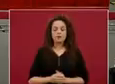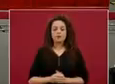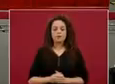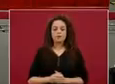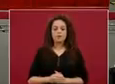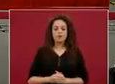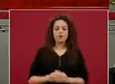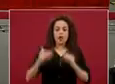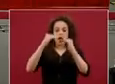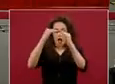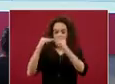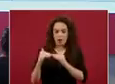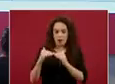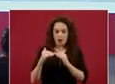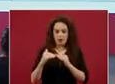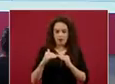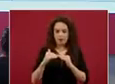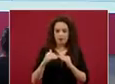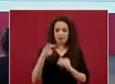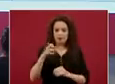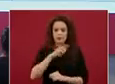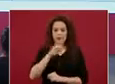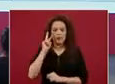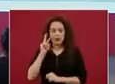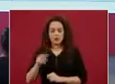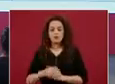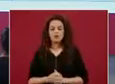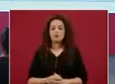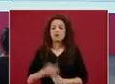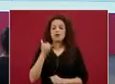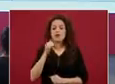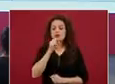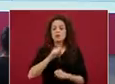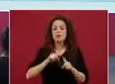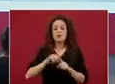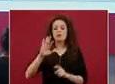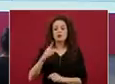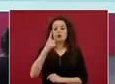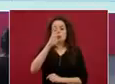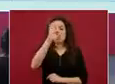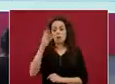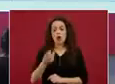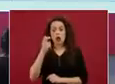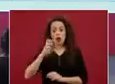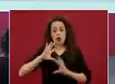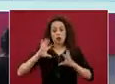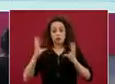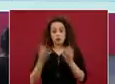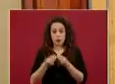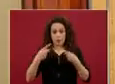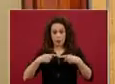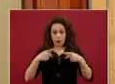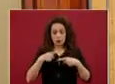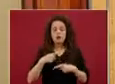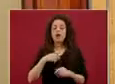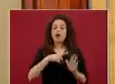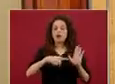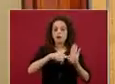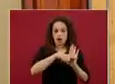curva. Así también el 51% de este total de personas dio negativo, es decir, no